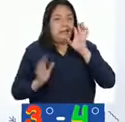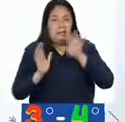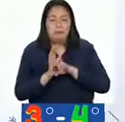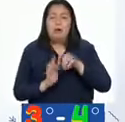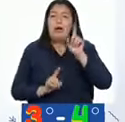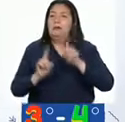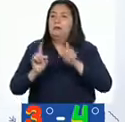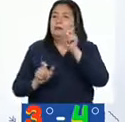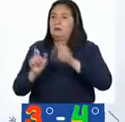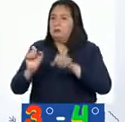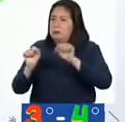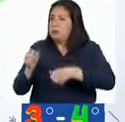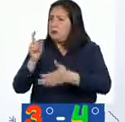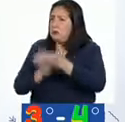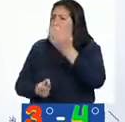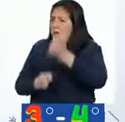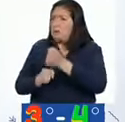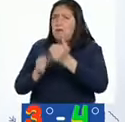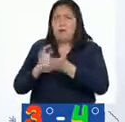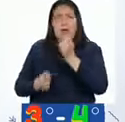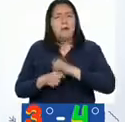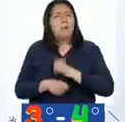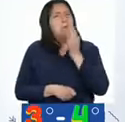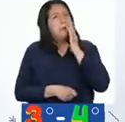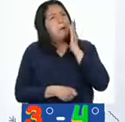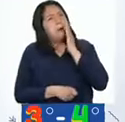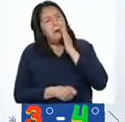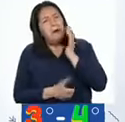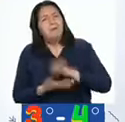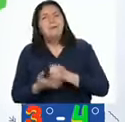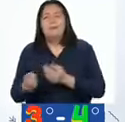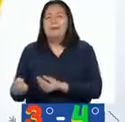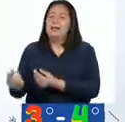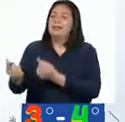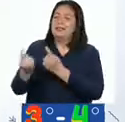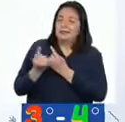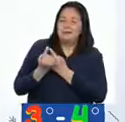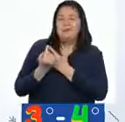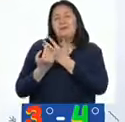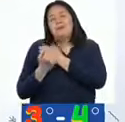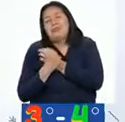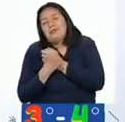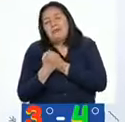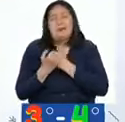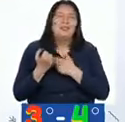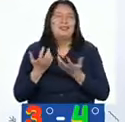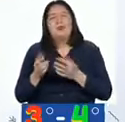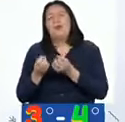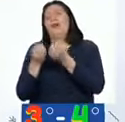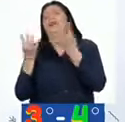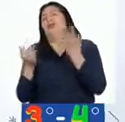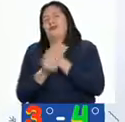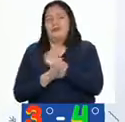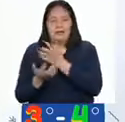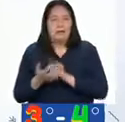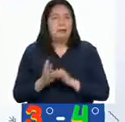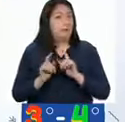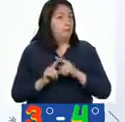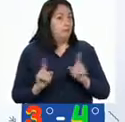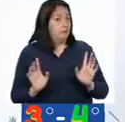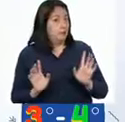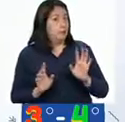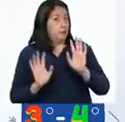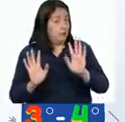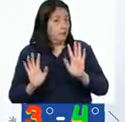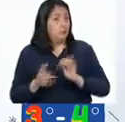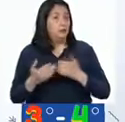algunas personas en las que confiamos muchísimo, como nuestra mamá, para brindarnos su afecto y demostrarnos cuánto nos quiere. Sin embargo,